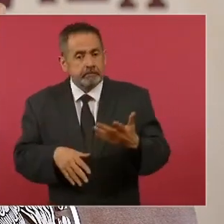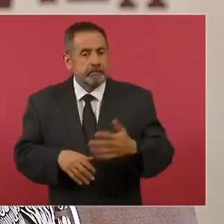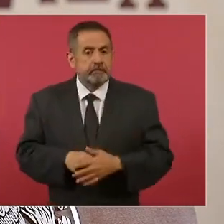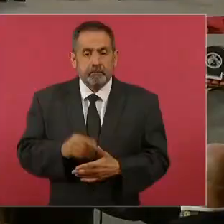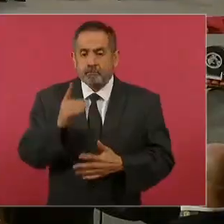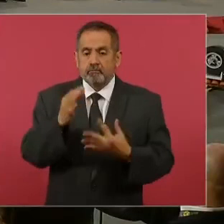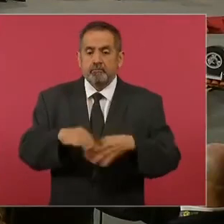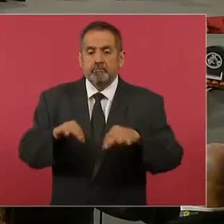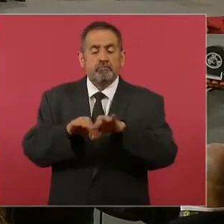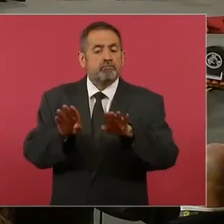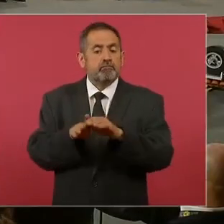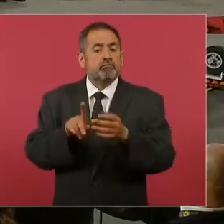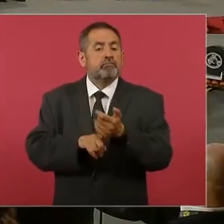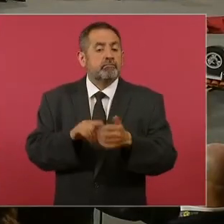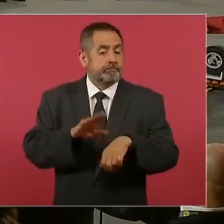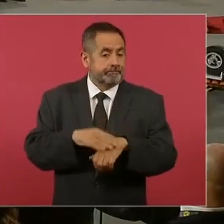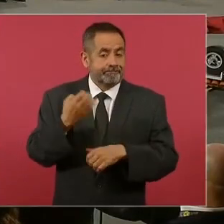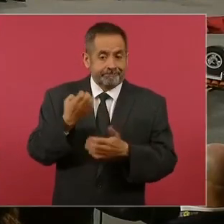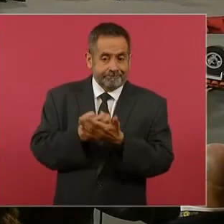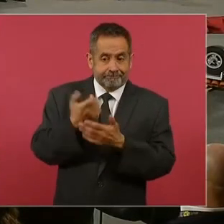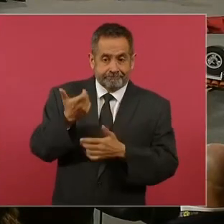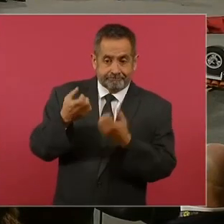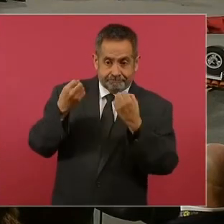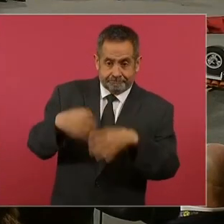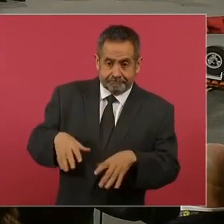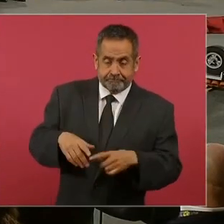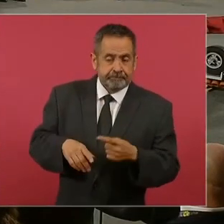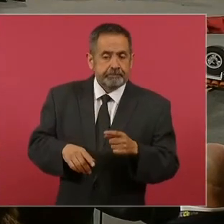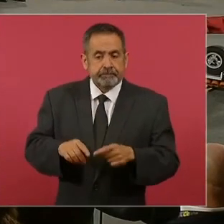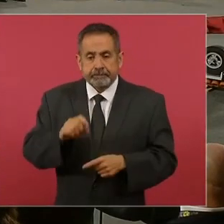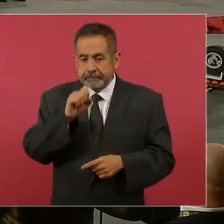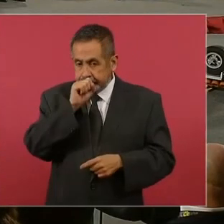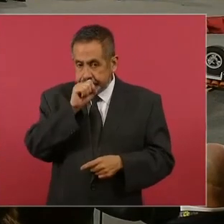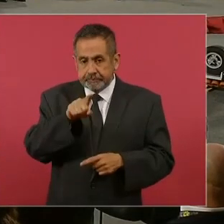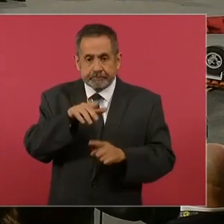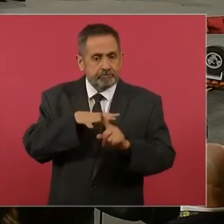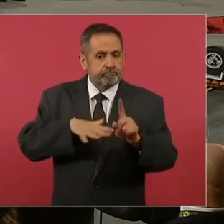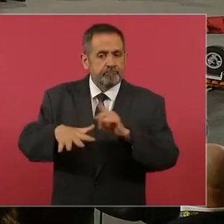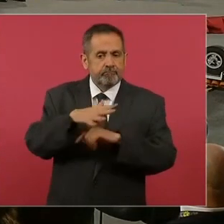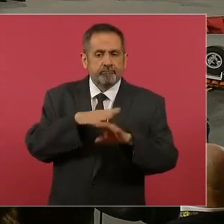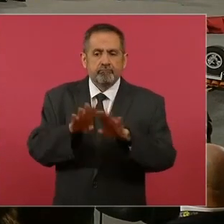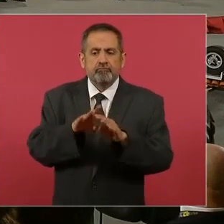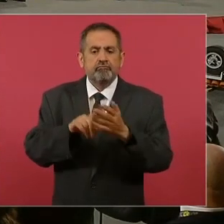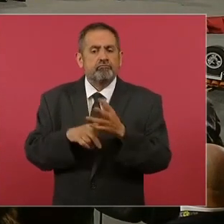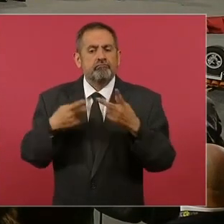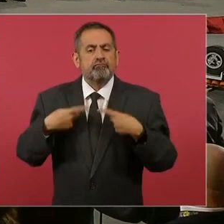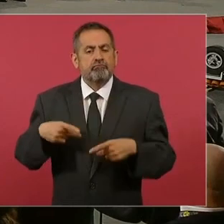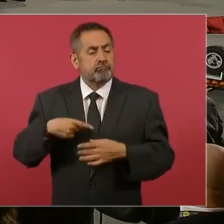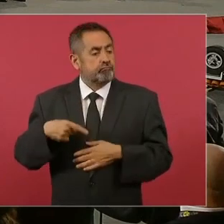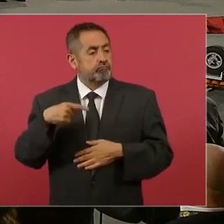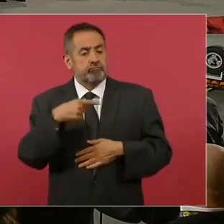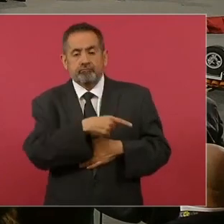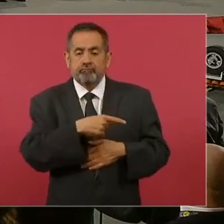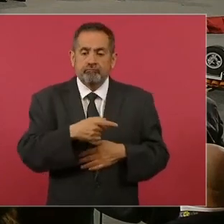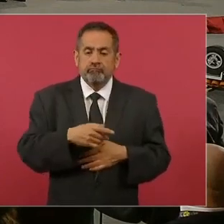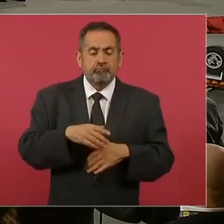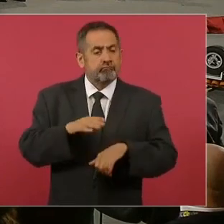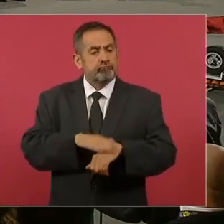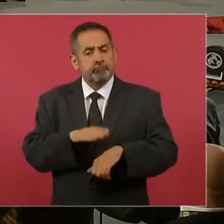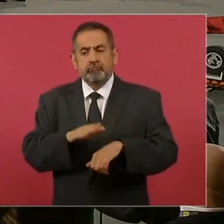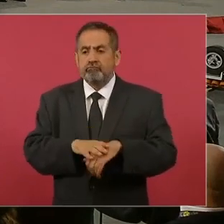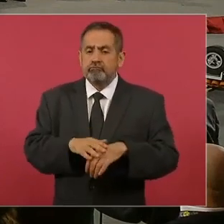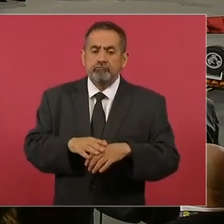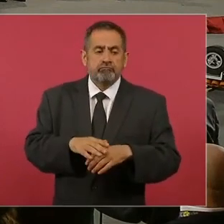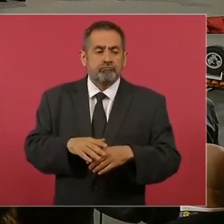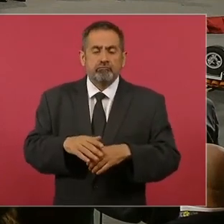no solamente es económica, es también por la implicación y el contexto de la persona que ha promovido que la